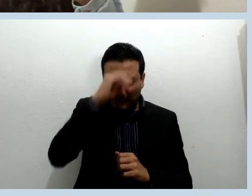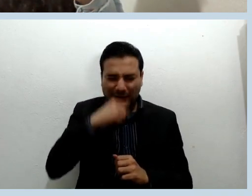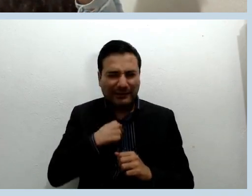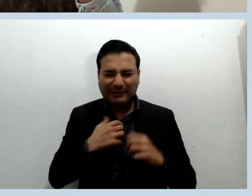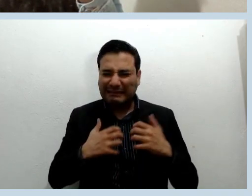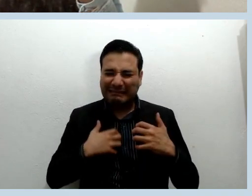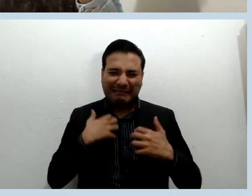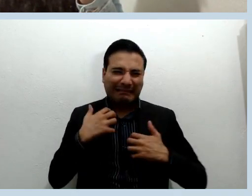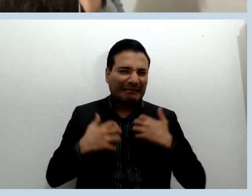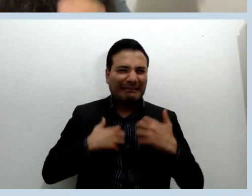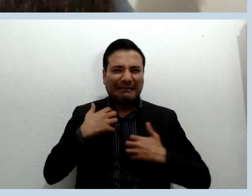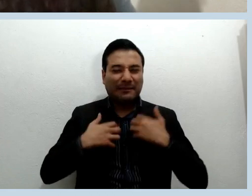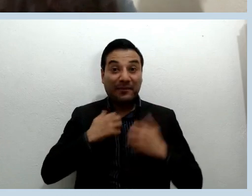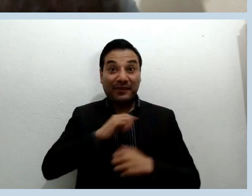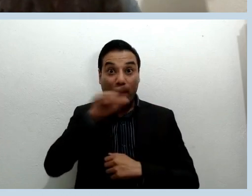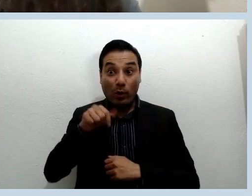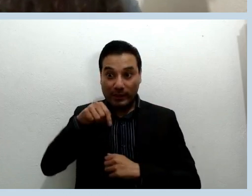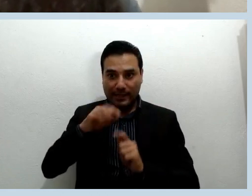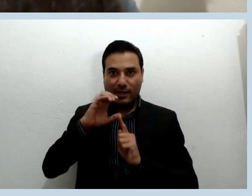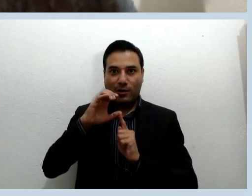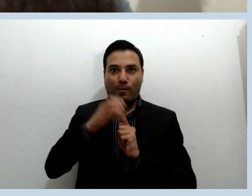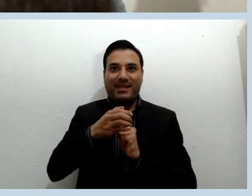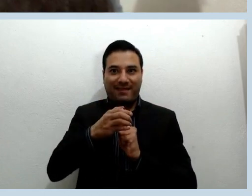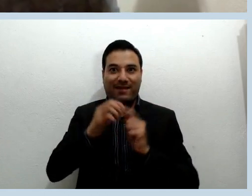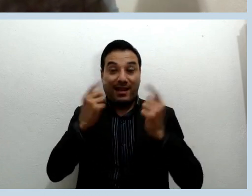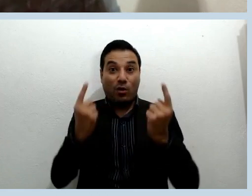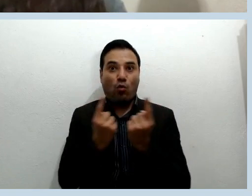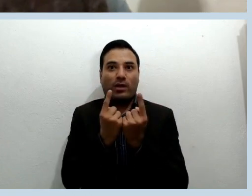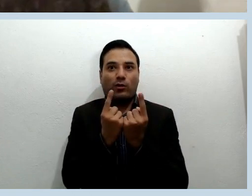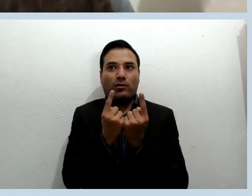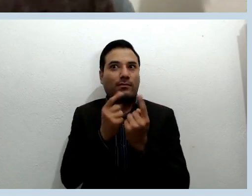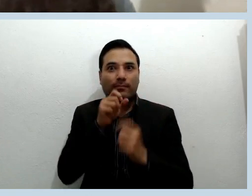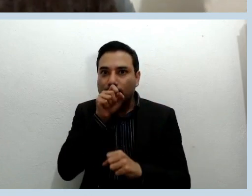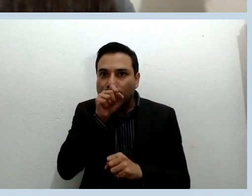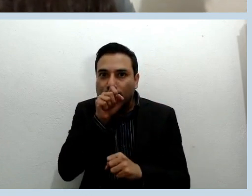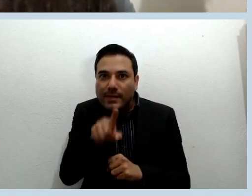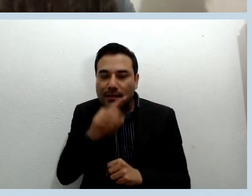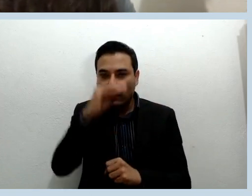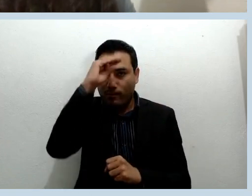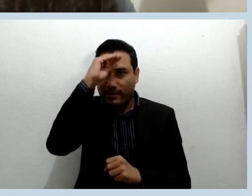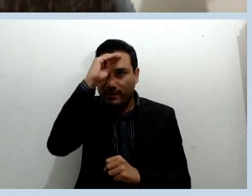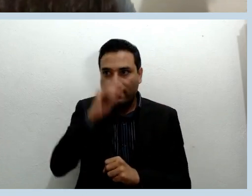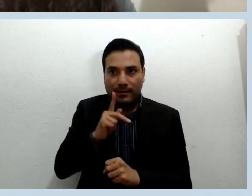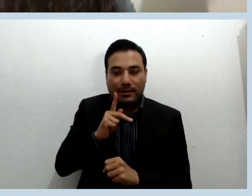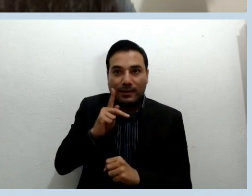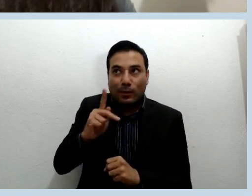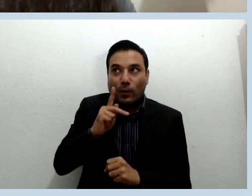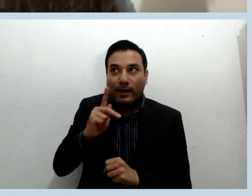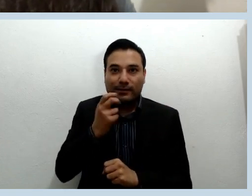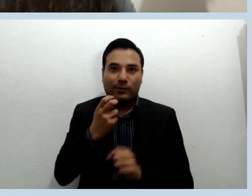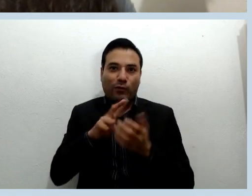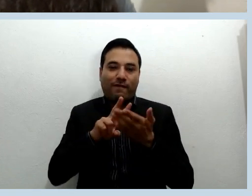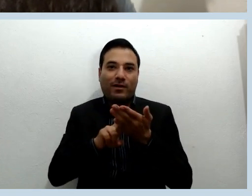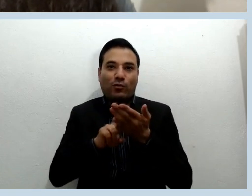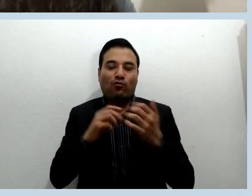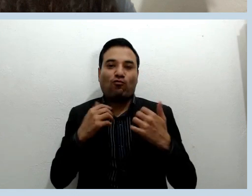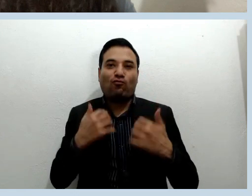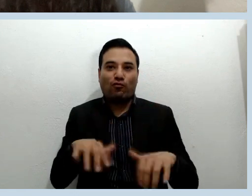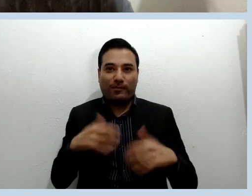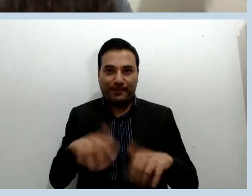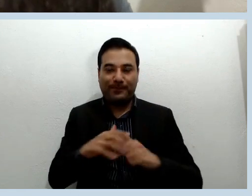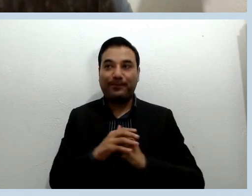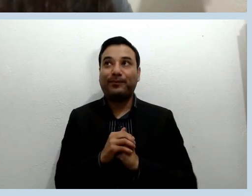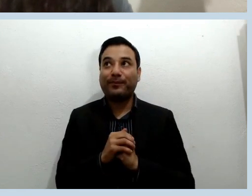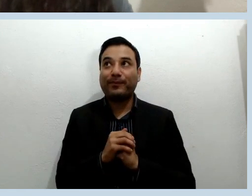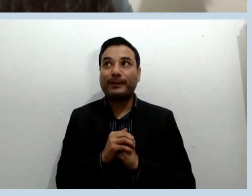me encontré este lugar no la comitiva de encuentros en donde también se estaban preguntando eso Y eso es bien valioso eh Y